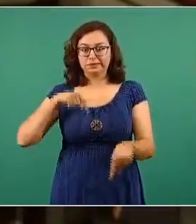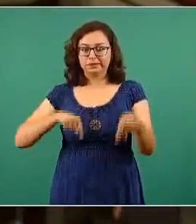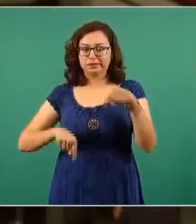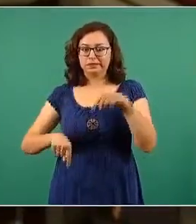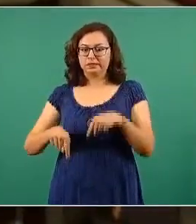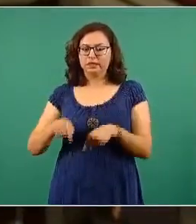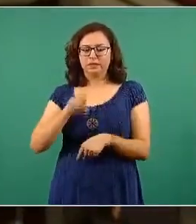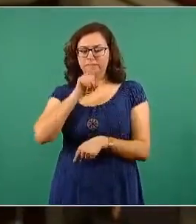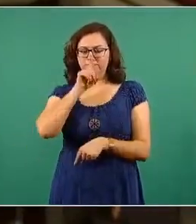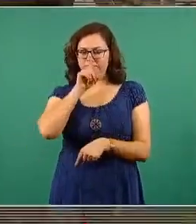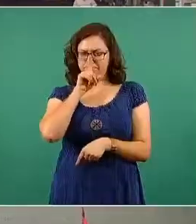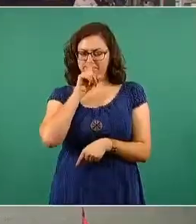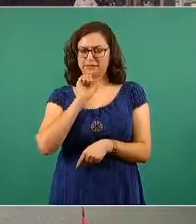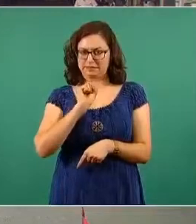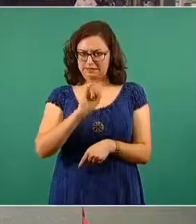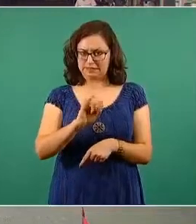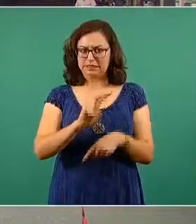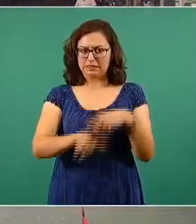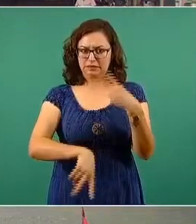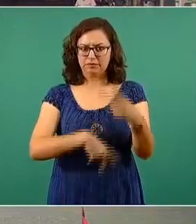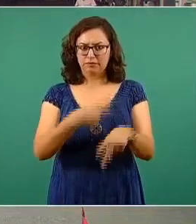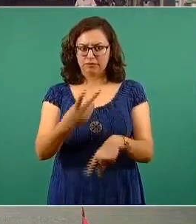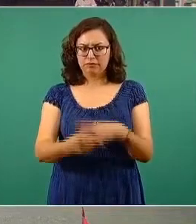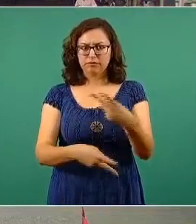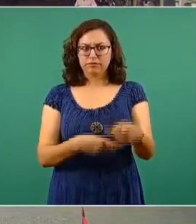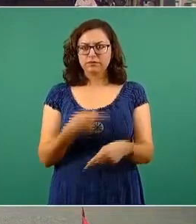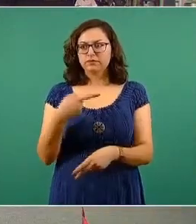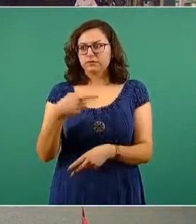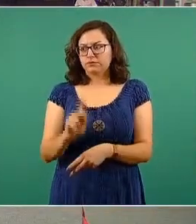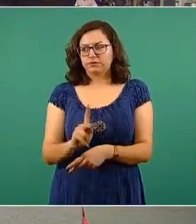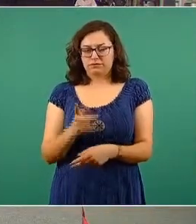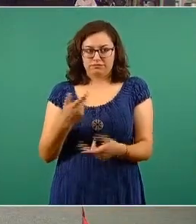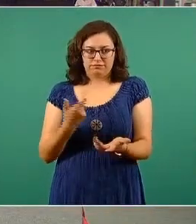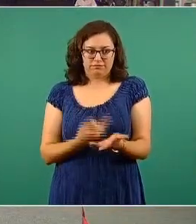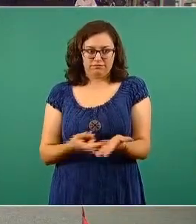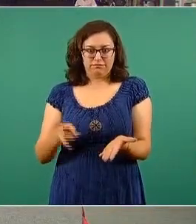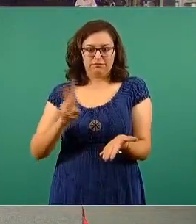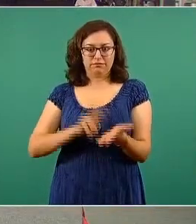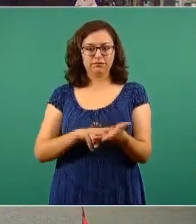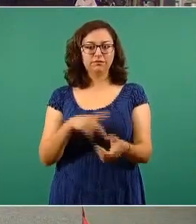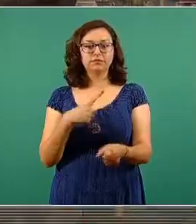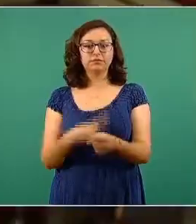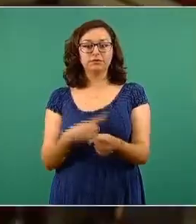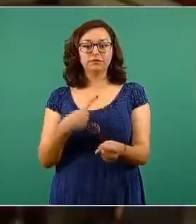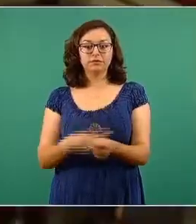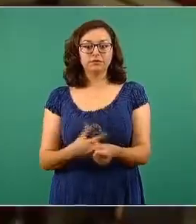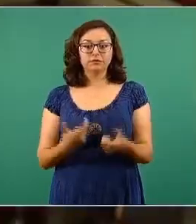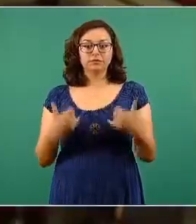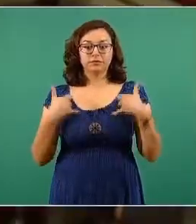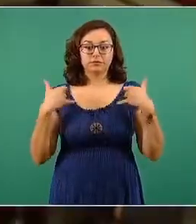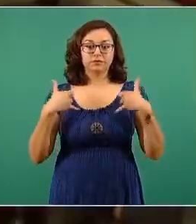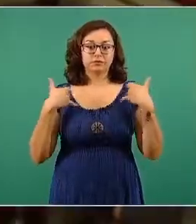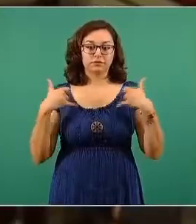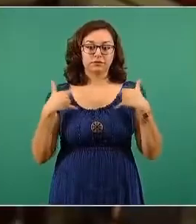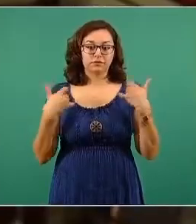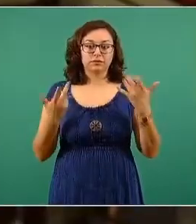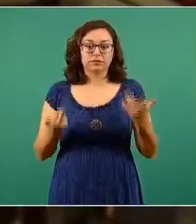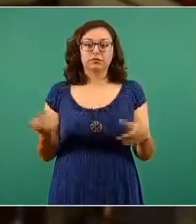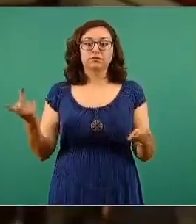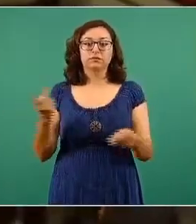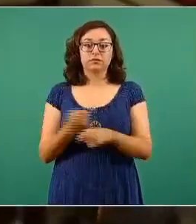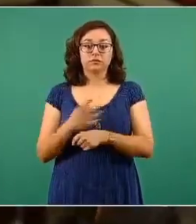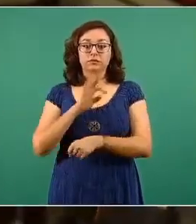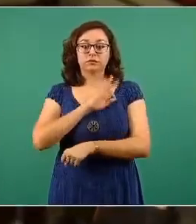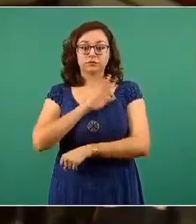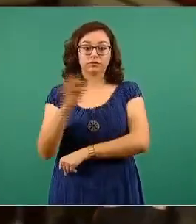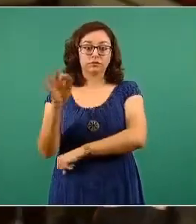tenemos comorbilidades, entonces les preocupaba la vacunación. ¿Qué nos puede comentar al respecto? Si podrían vacunarlos o si